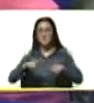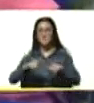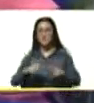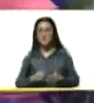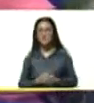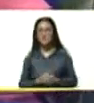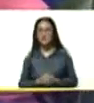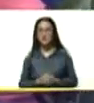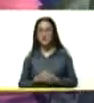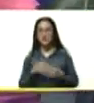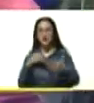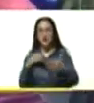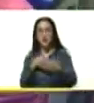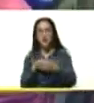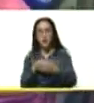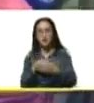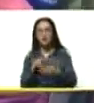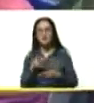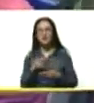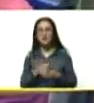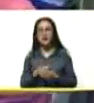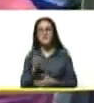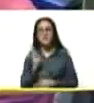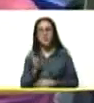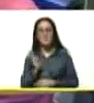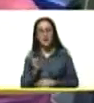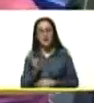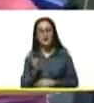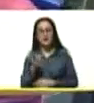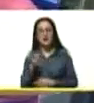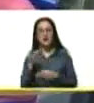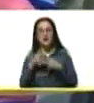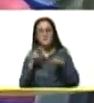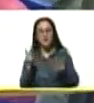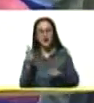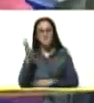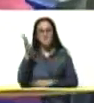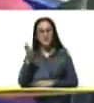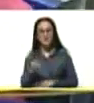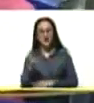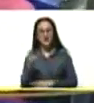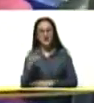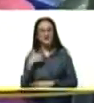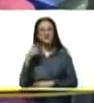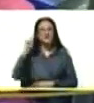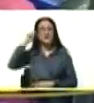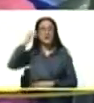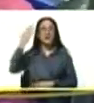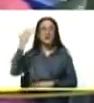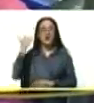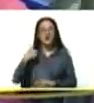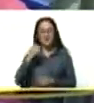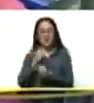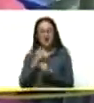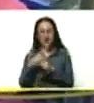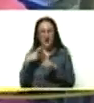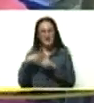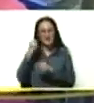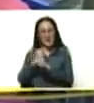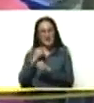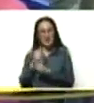Patio Las Ajuntas, Patio Propatria, Patio La Paz, Patio Petare, todo me trae grandes recuerdos de las